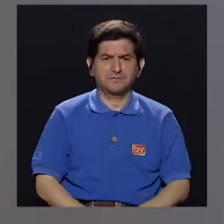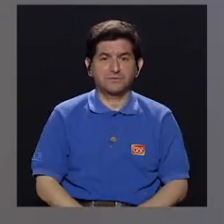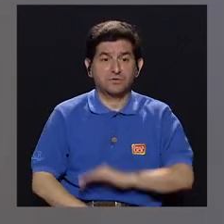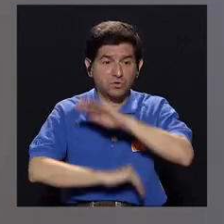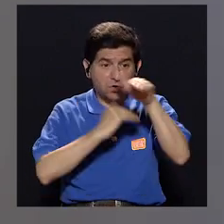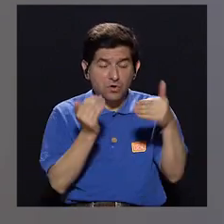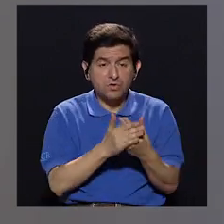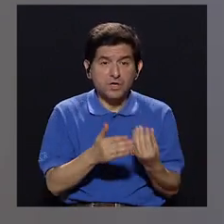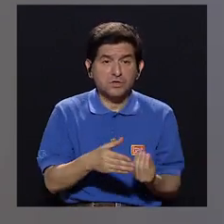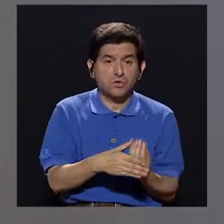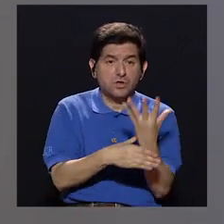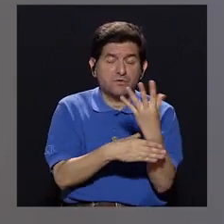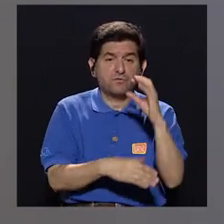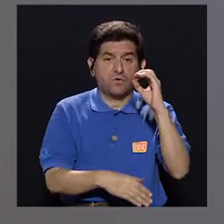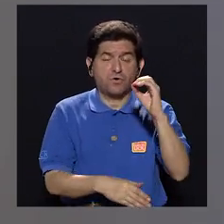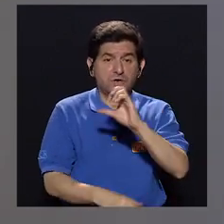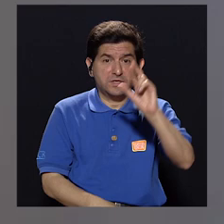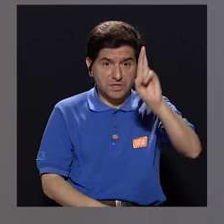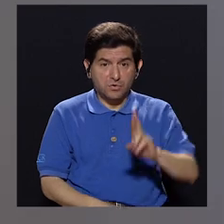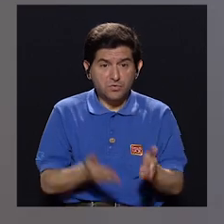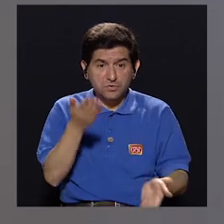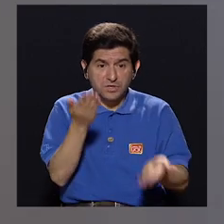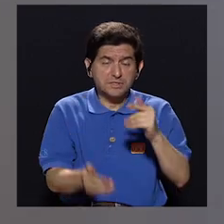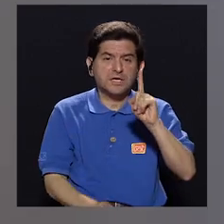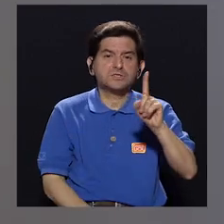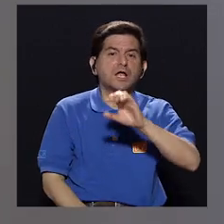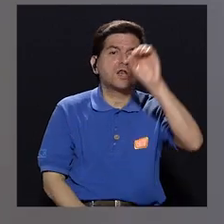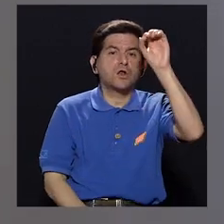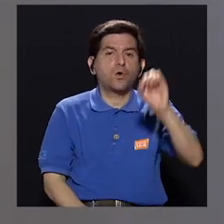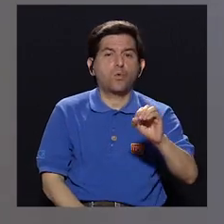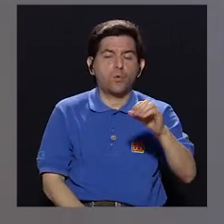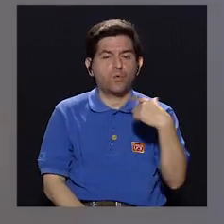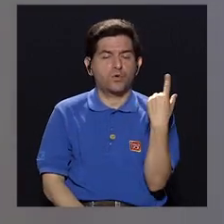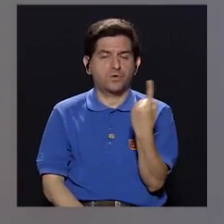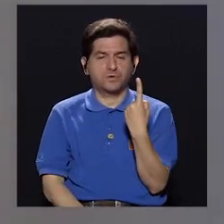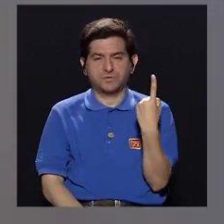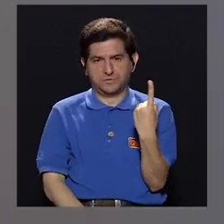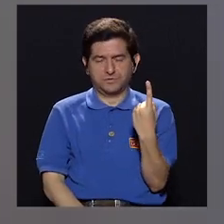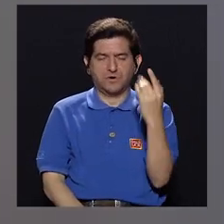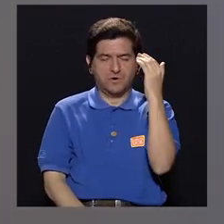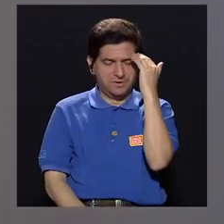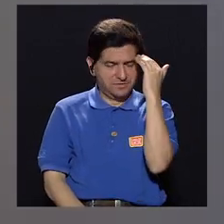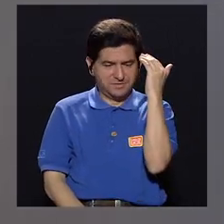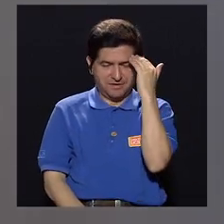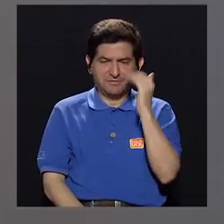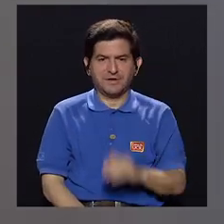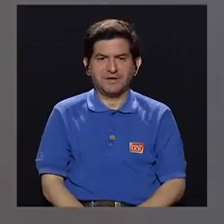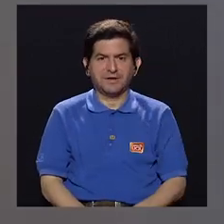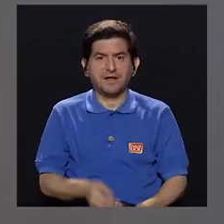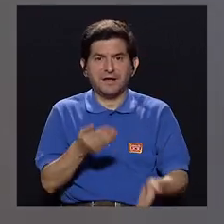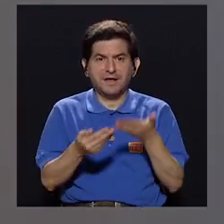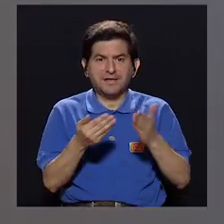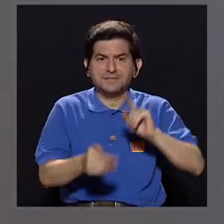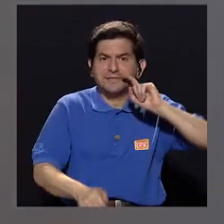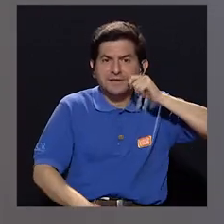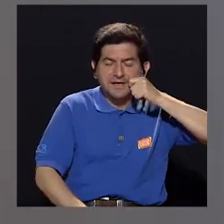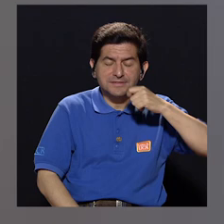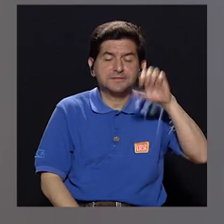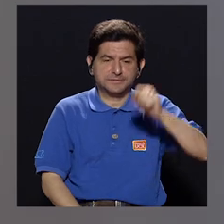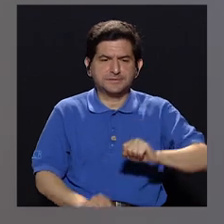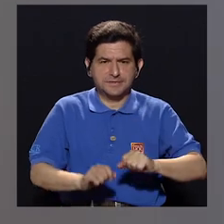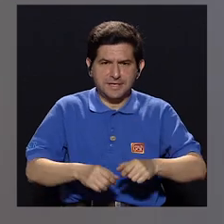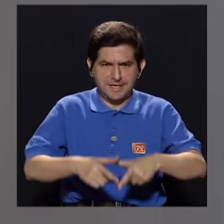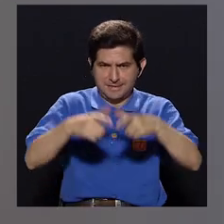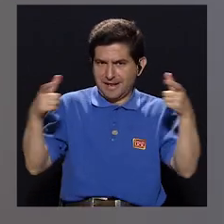de todas las orquídeas de Costa Rica Tal vez 1% un 1% se sabe es un misterio prácticamente sí de la gran